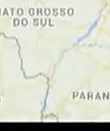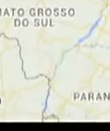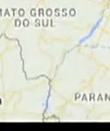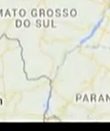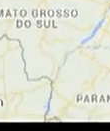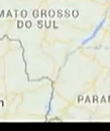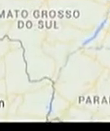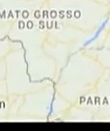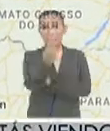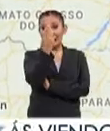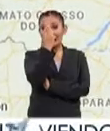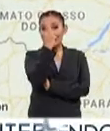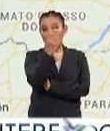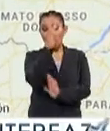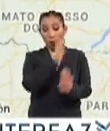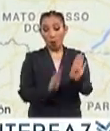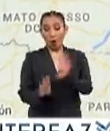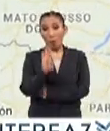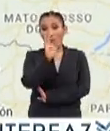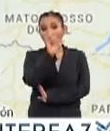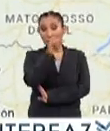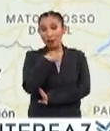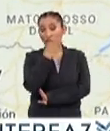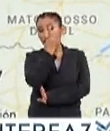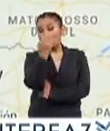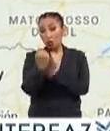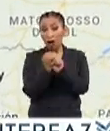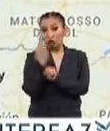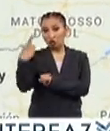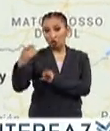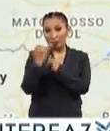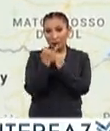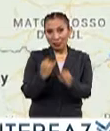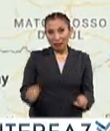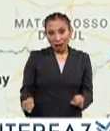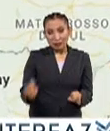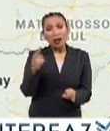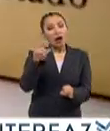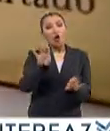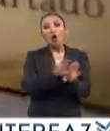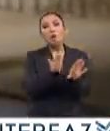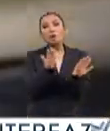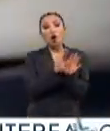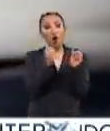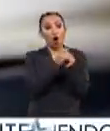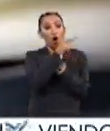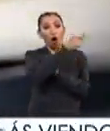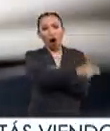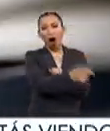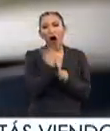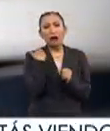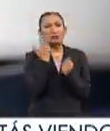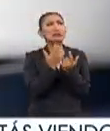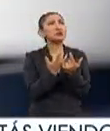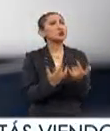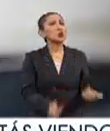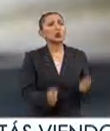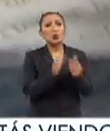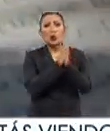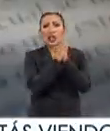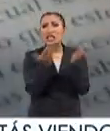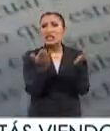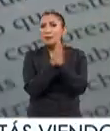En 2025, Bolivia celebrará el bicentenario de su independencia y lo hará a través de un sin precedente